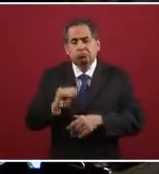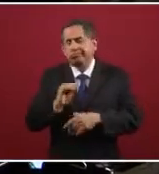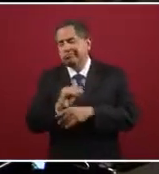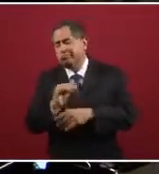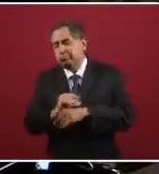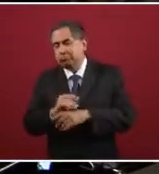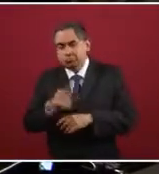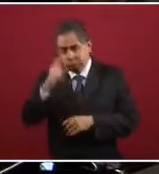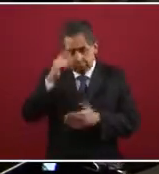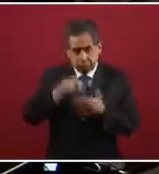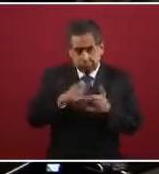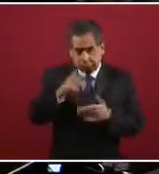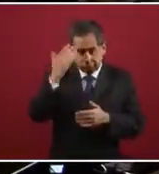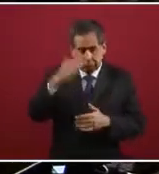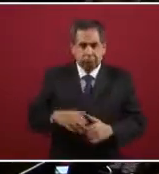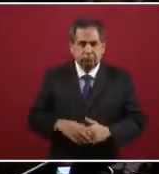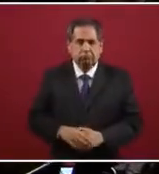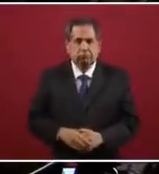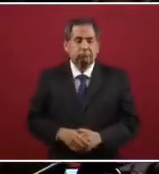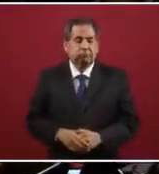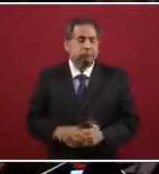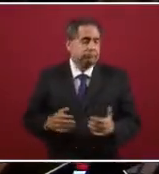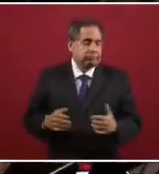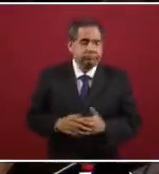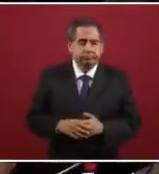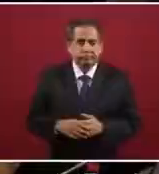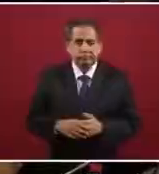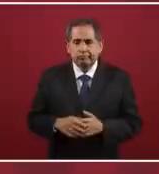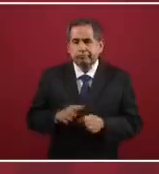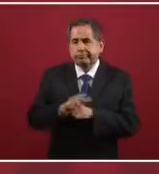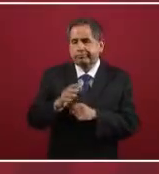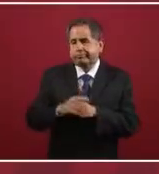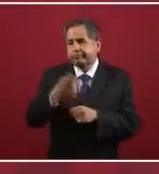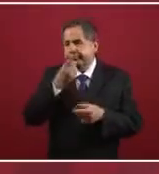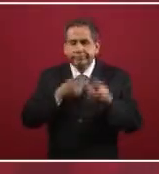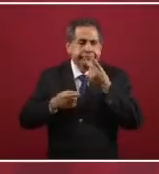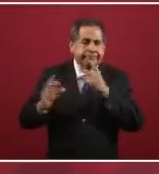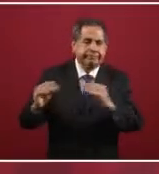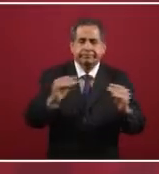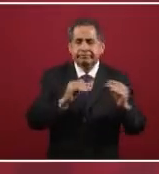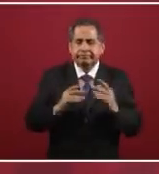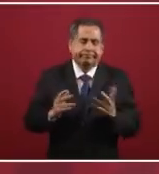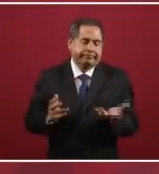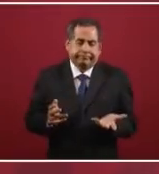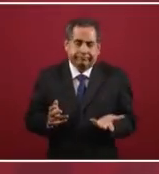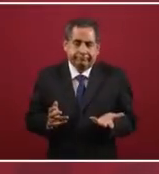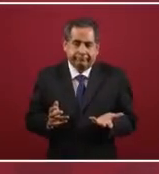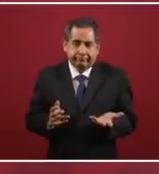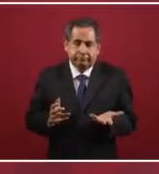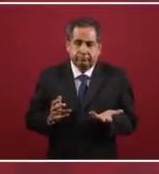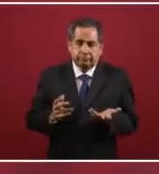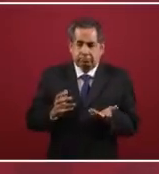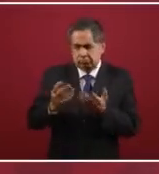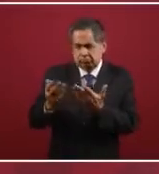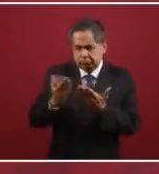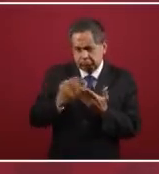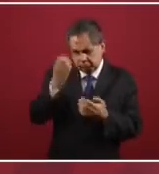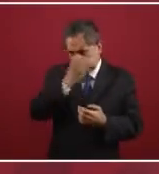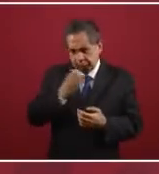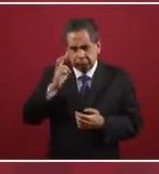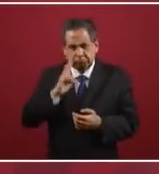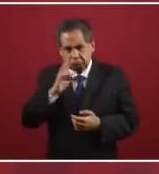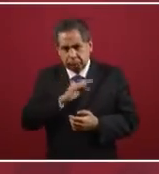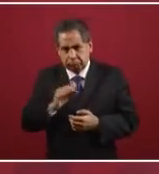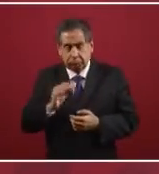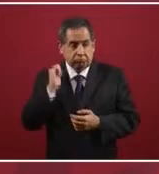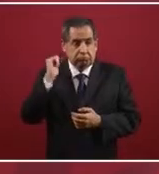brindó. ¿Ustedes están enterados de eso? Pues tendríamos que ver qué versiones son. Desde luego no nos opondríamos a revisarlo, por supuesto. Si